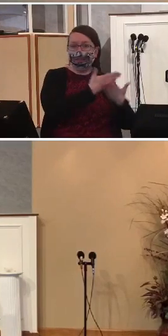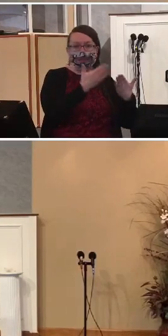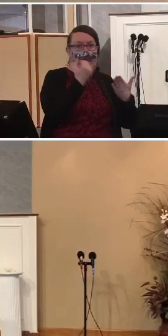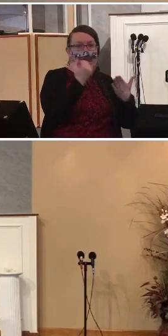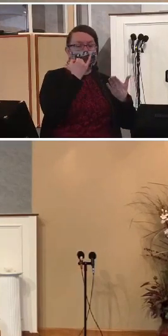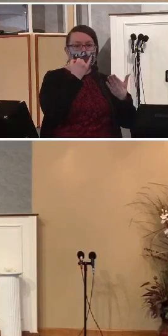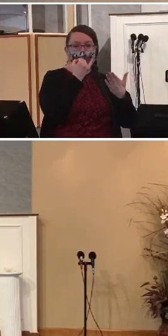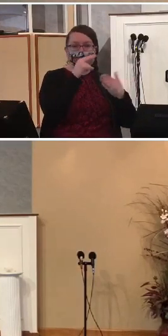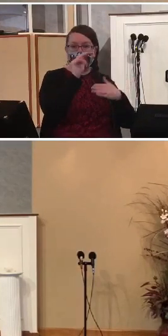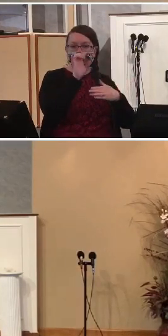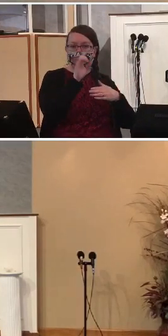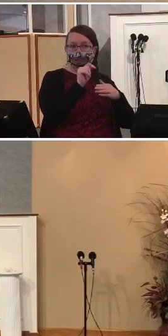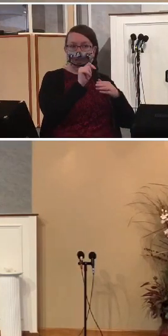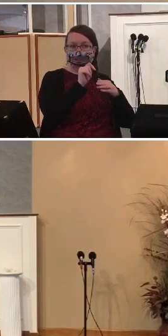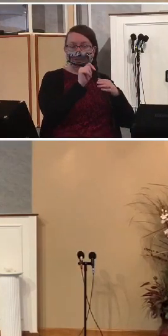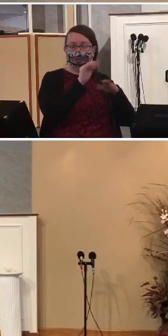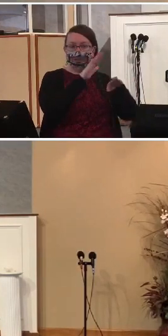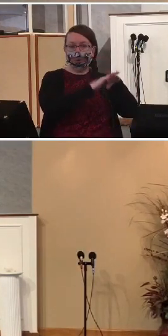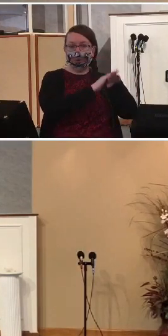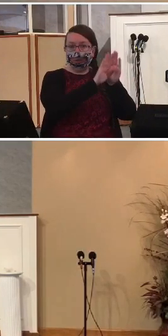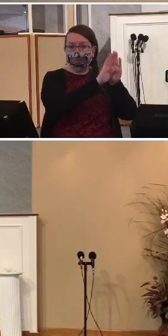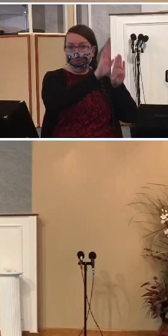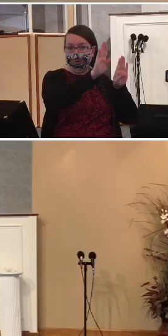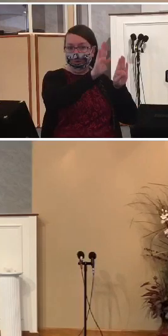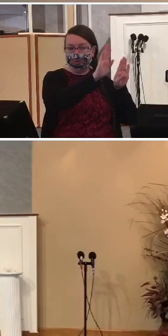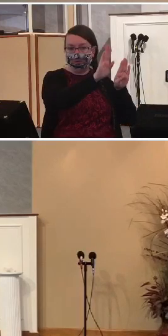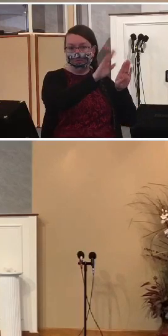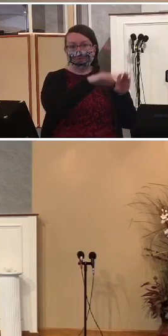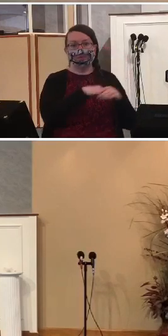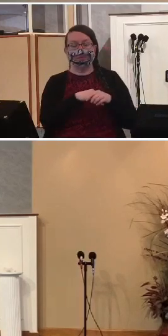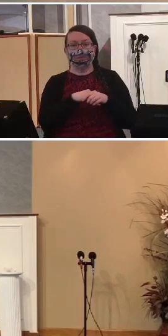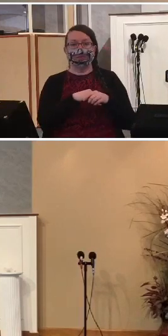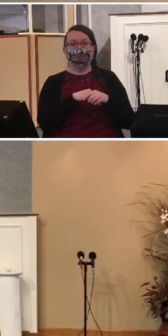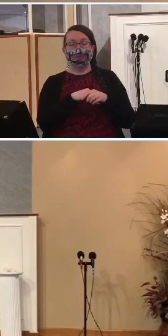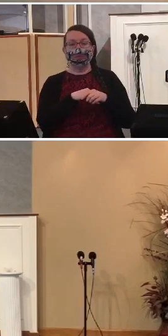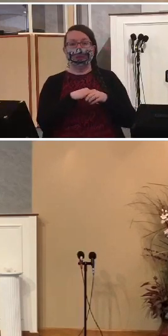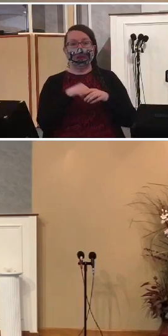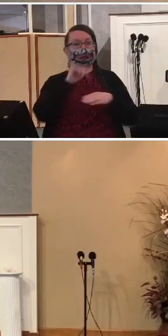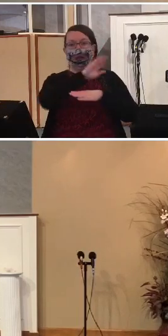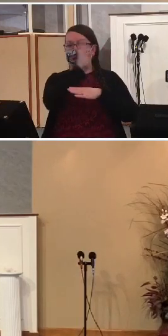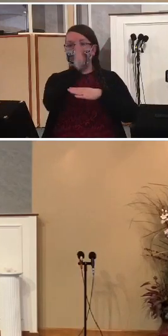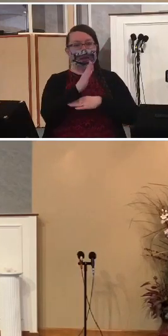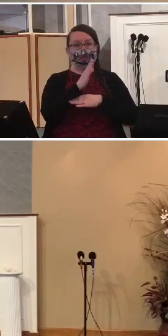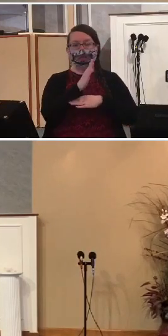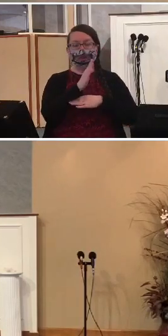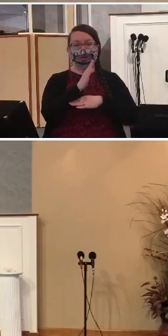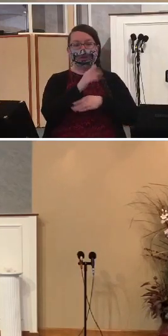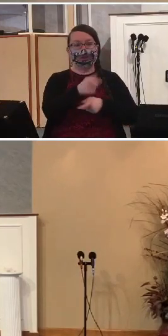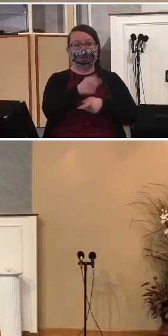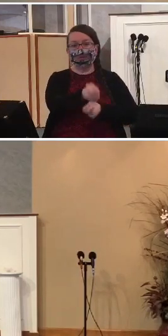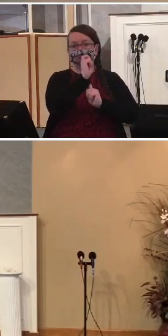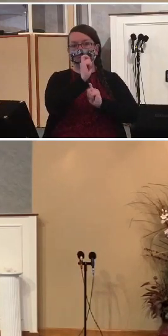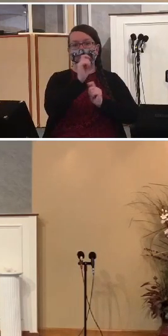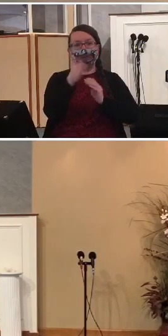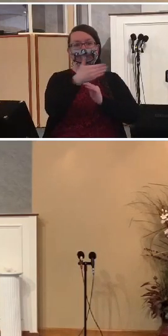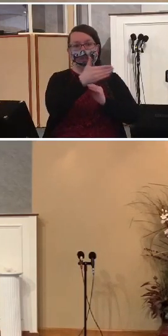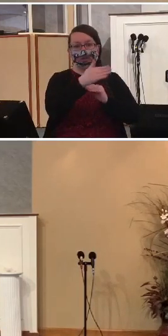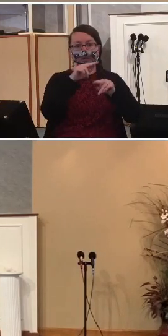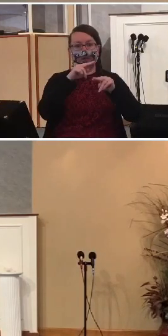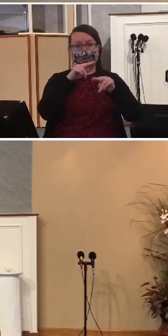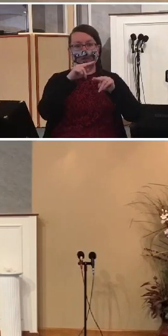nada. Yo nunca he atrapado nada, un pescado, desde mi asiento.